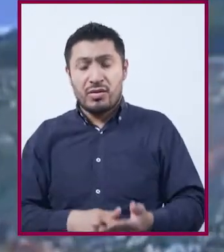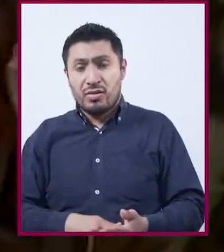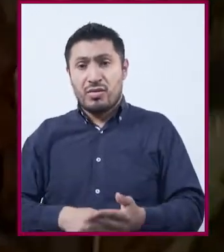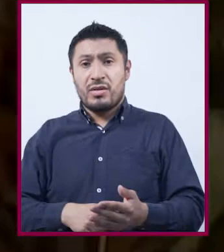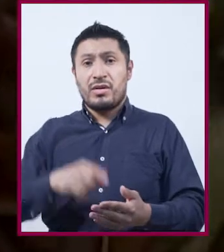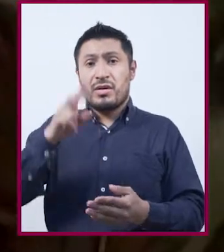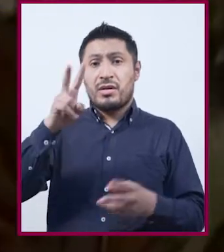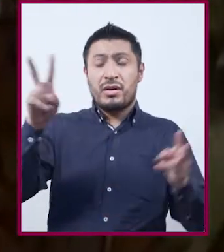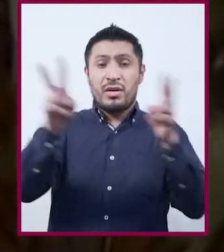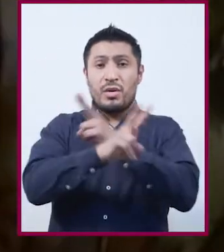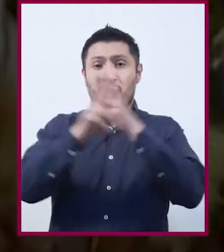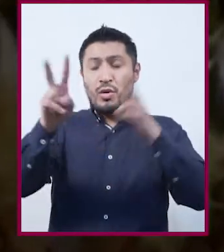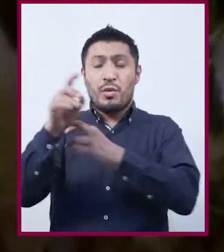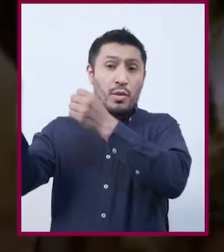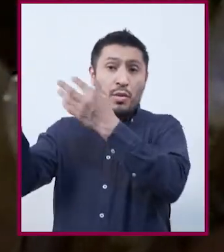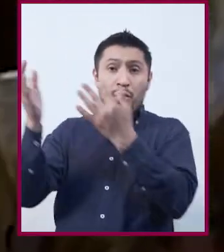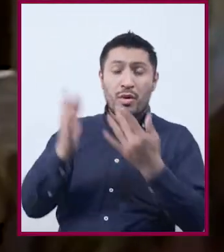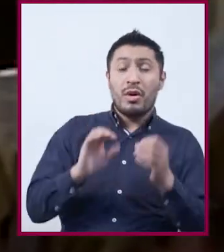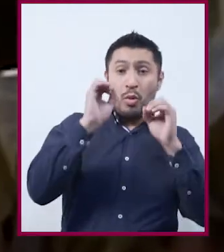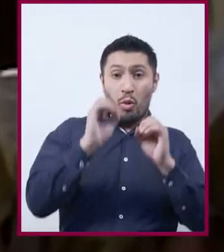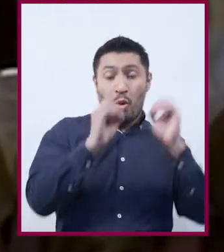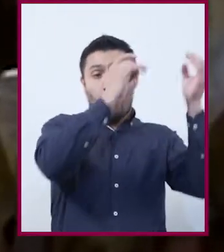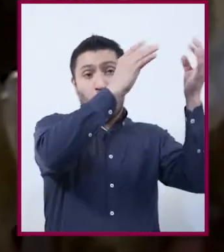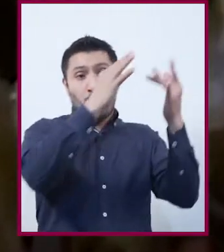el lugar de procedencia del viento.